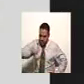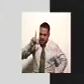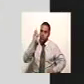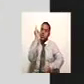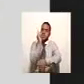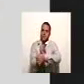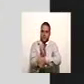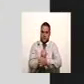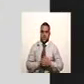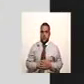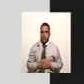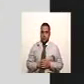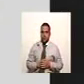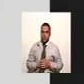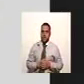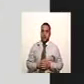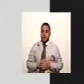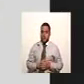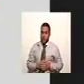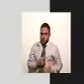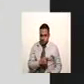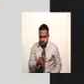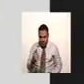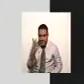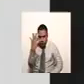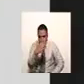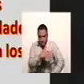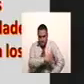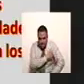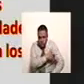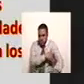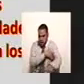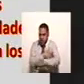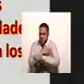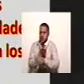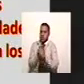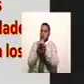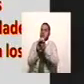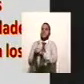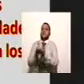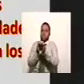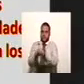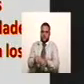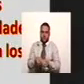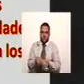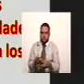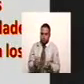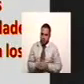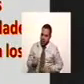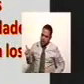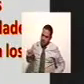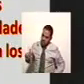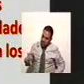institucional. 5 ministros de transporte en menos de 6 años de